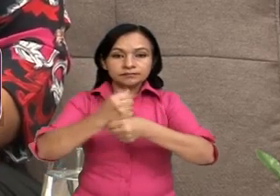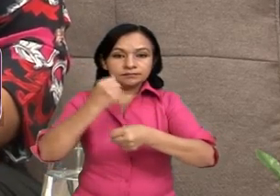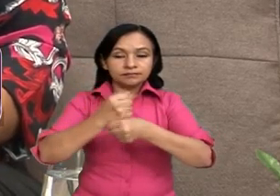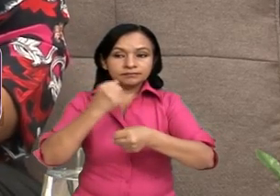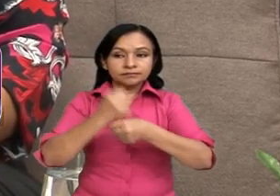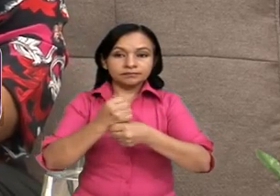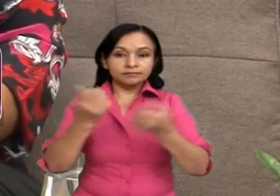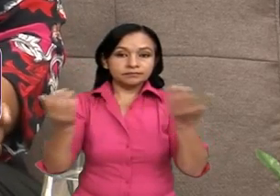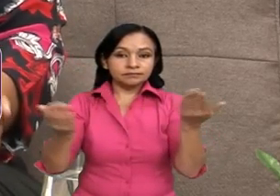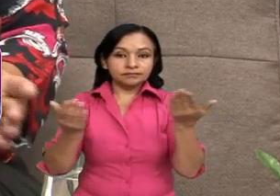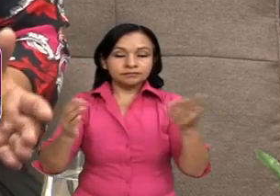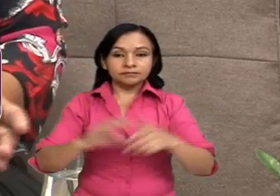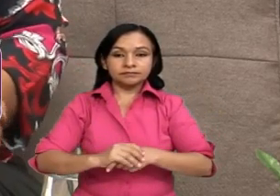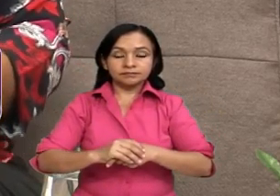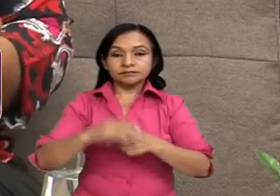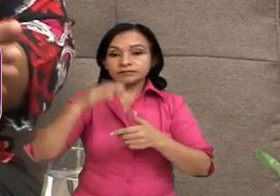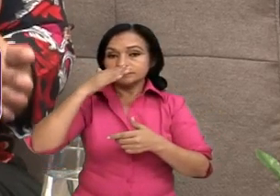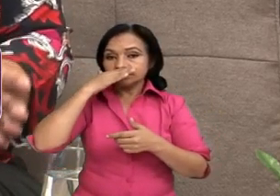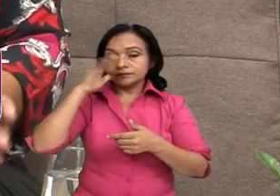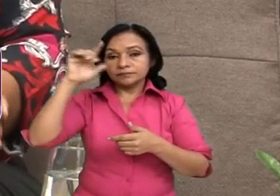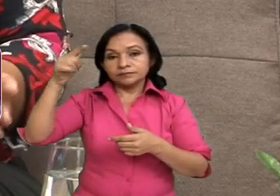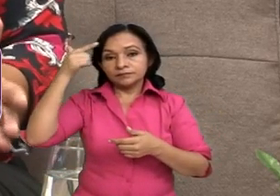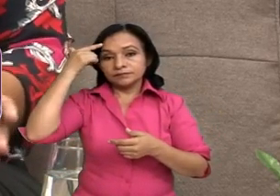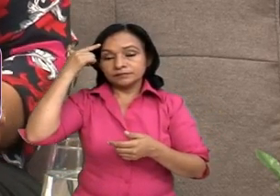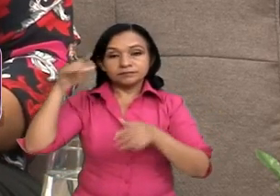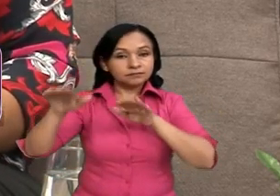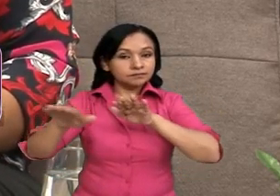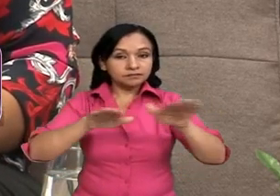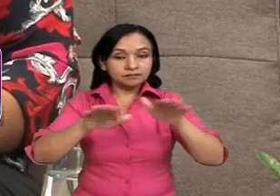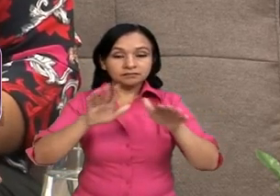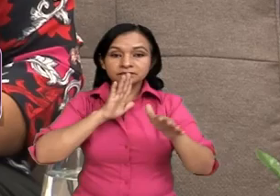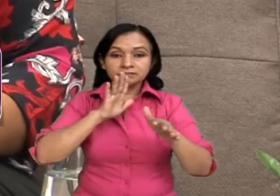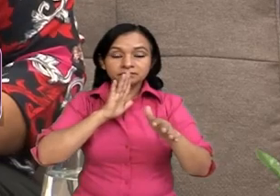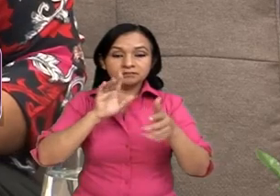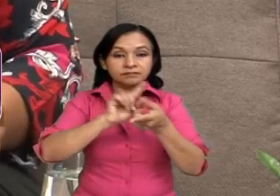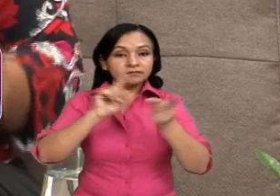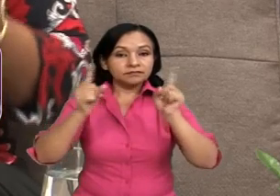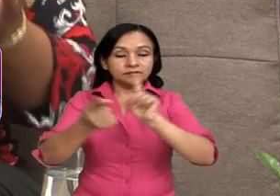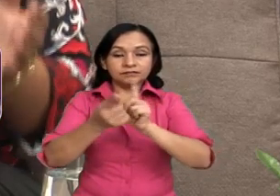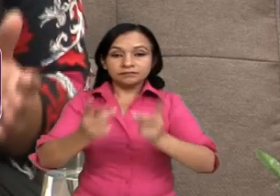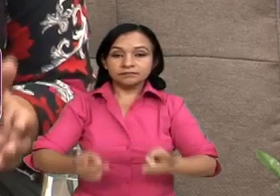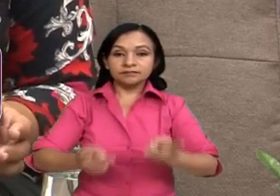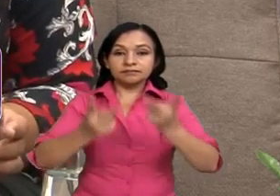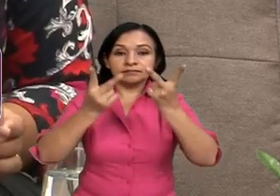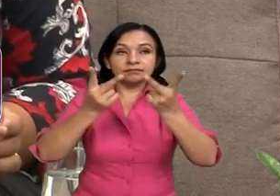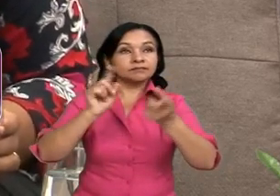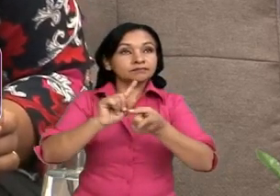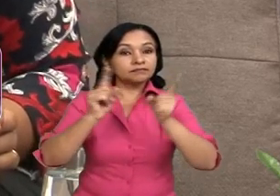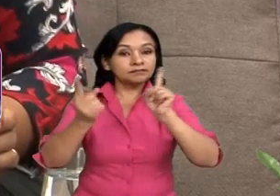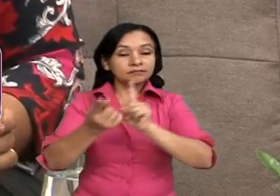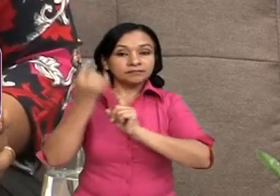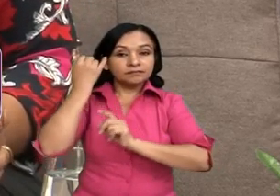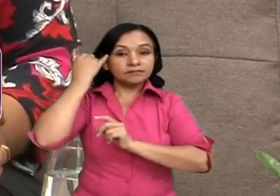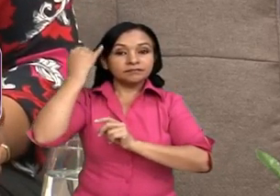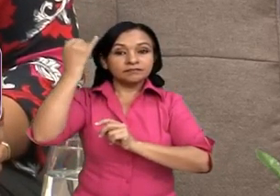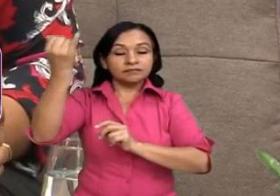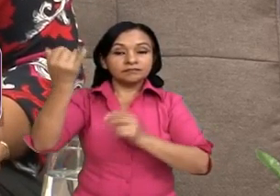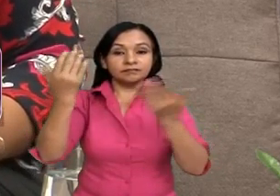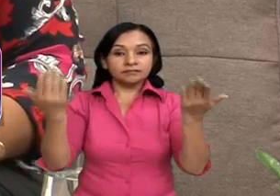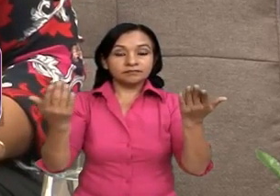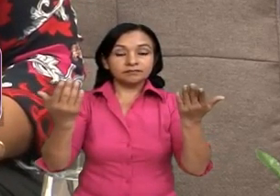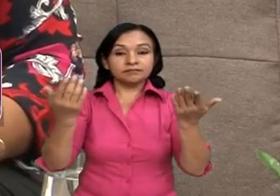Entonces, sin la revolución, sin un gobierno sandinista, no podríamos estar hablando de un cambio de vida, de un cambio de paradigma, porque solo